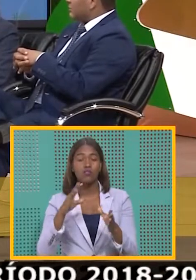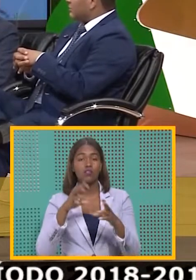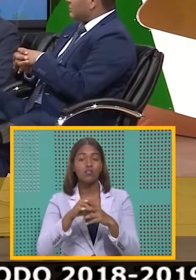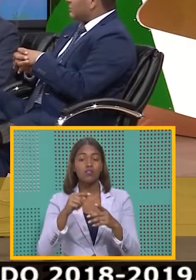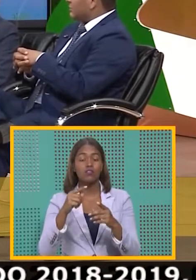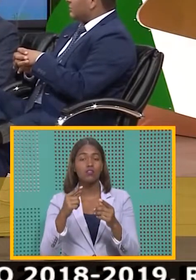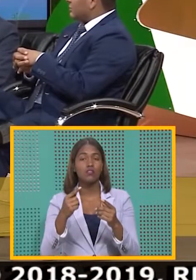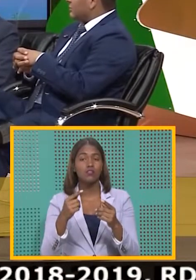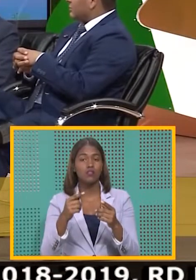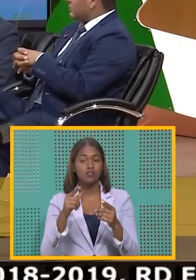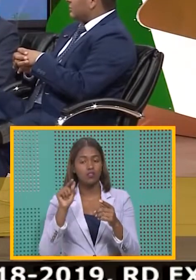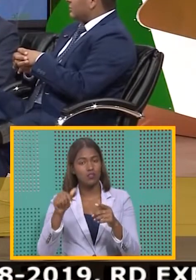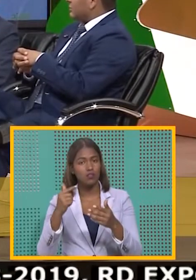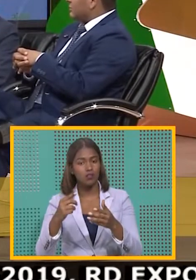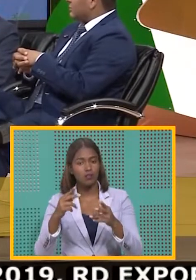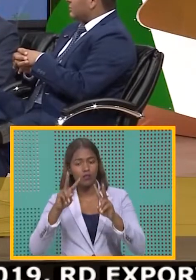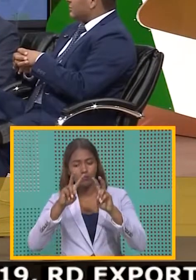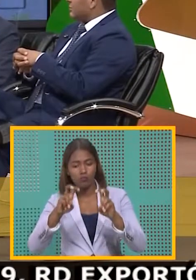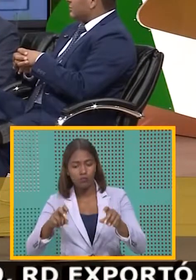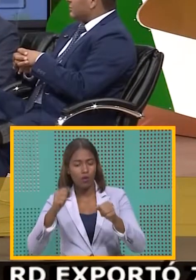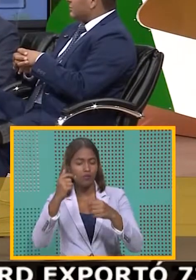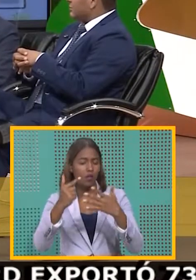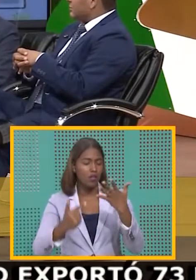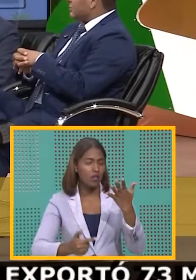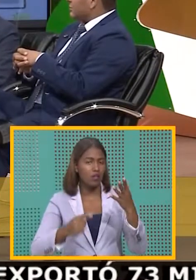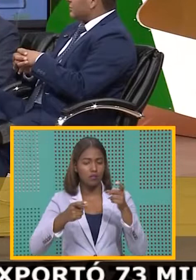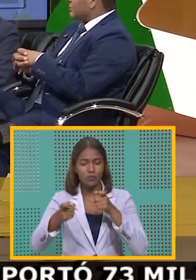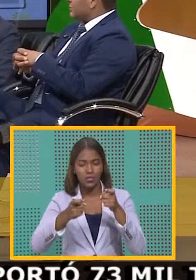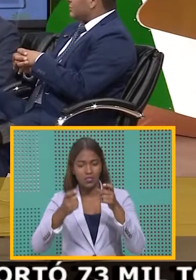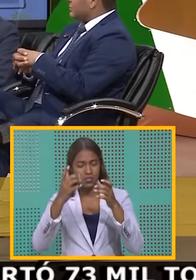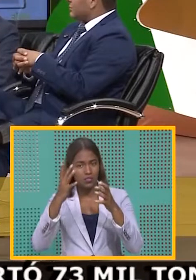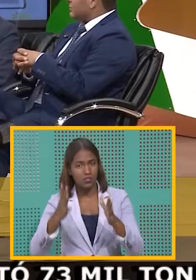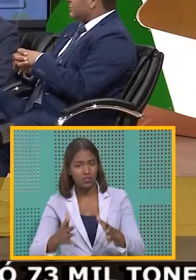que canalice todo y administre